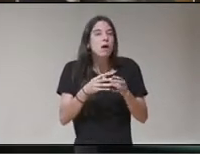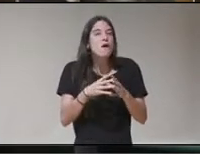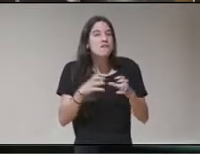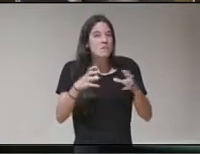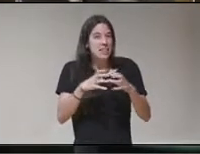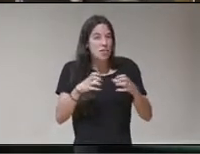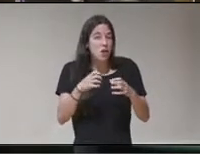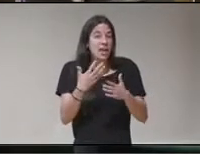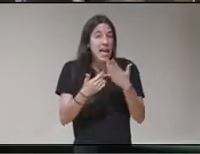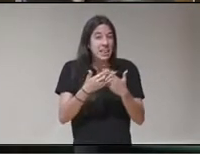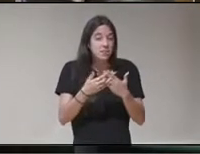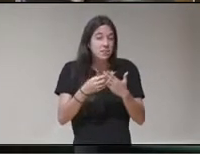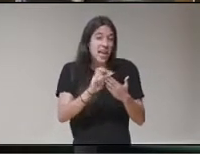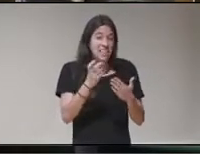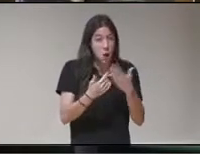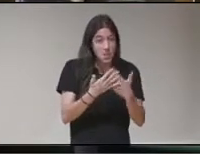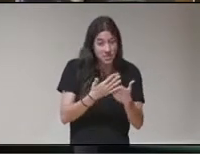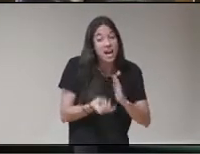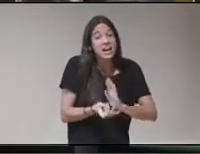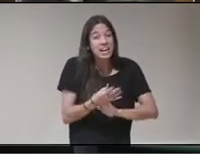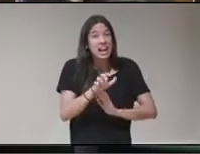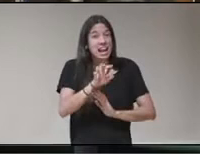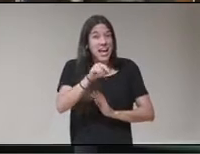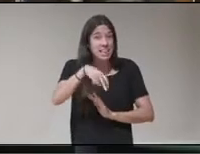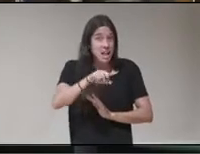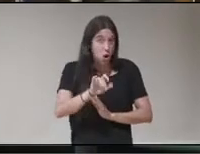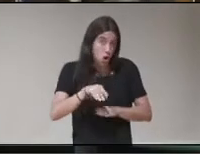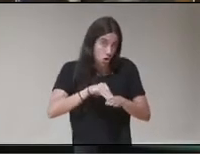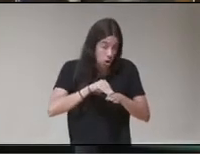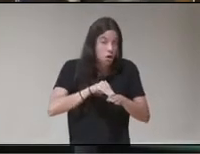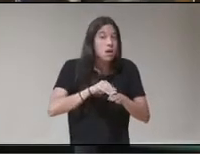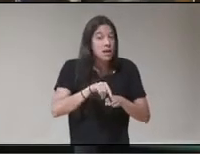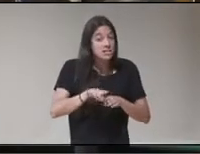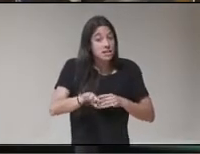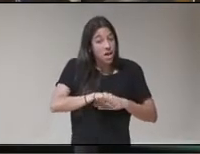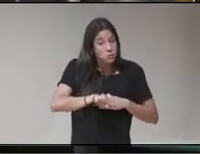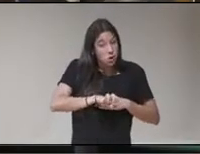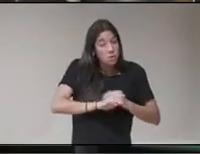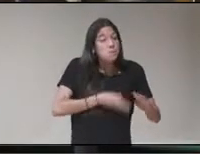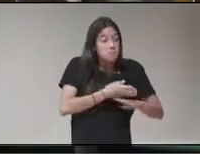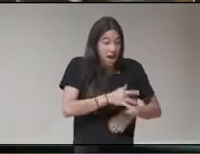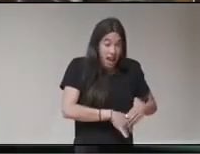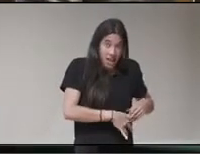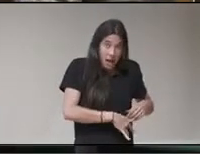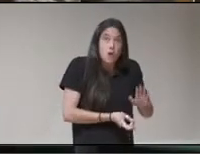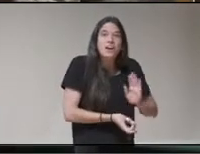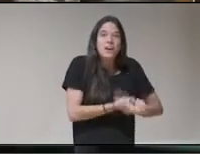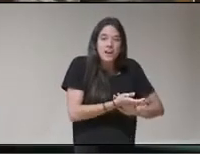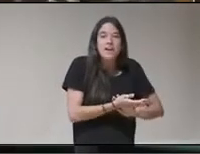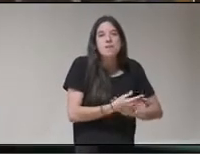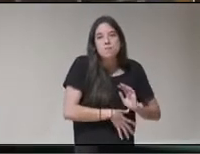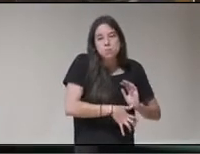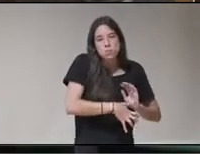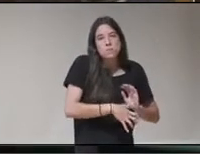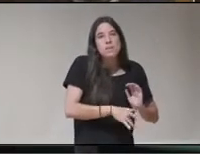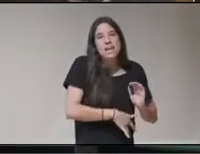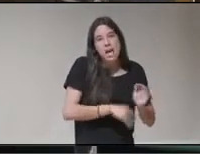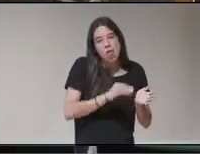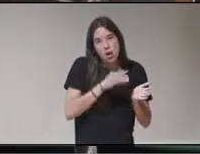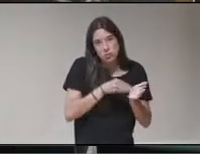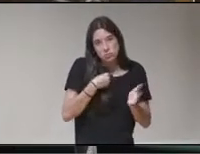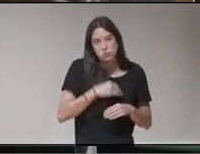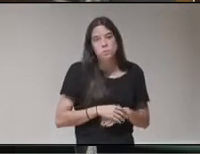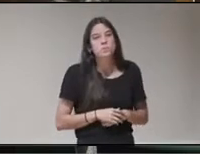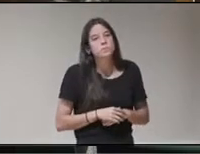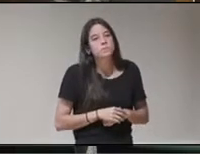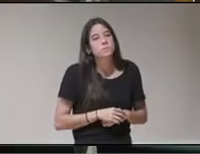etanol. Ese etanol se absorbe, va al hígado y genera la esteatosis típica del hígado graso. ¿Qué